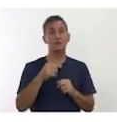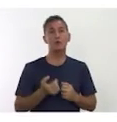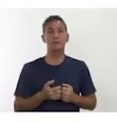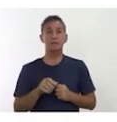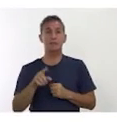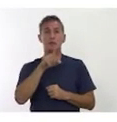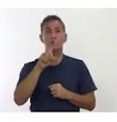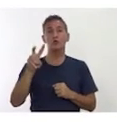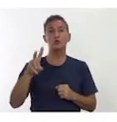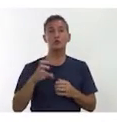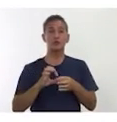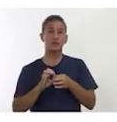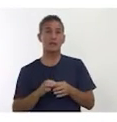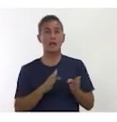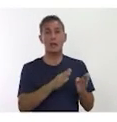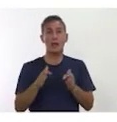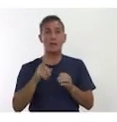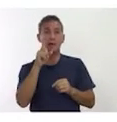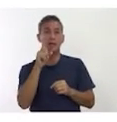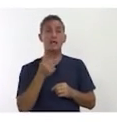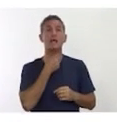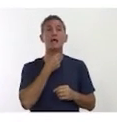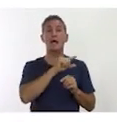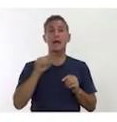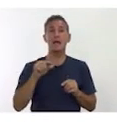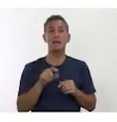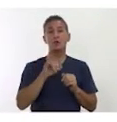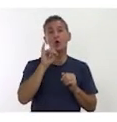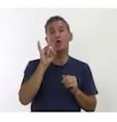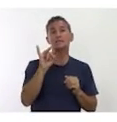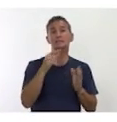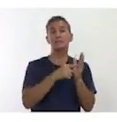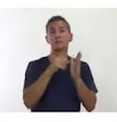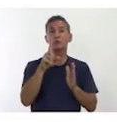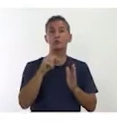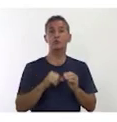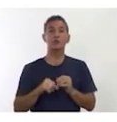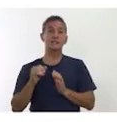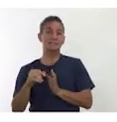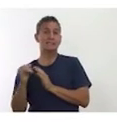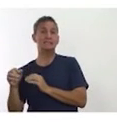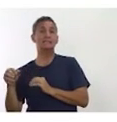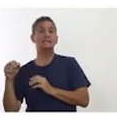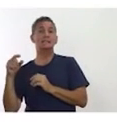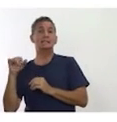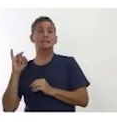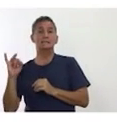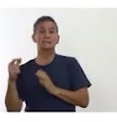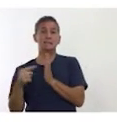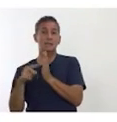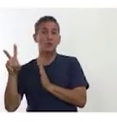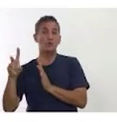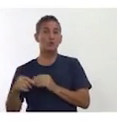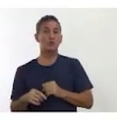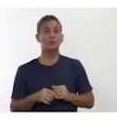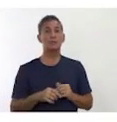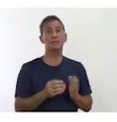grados, parte 1, epígrafe 7.1 y 7.2